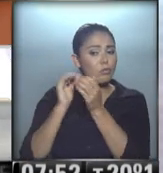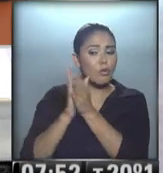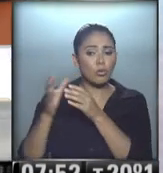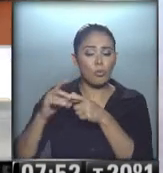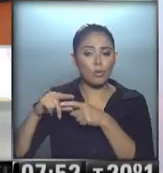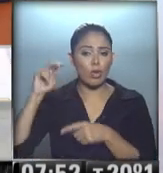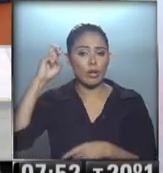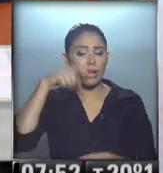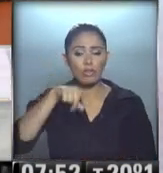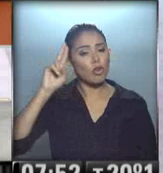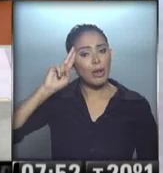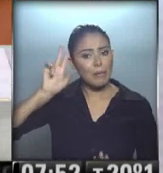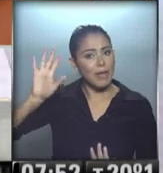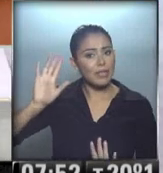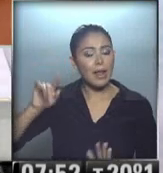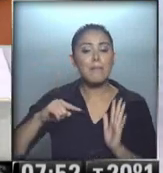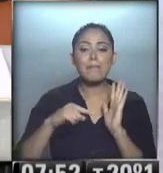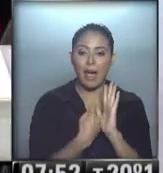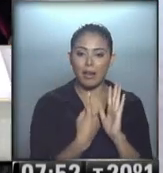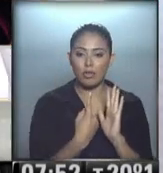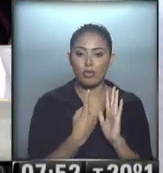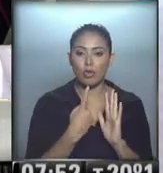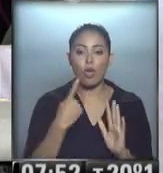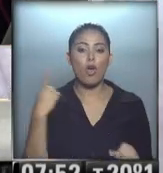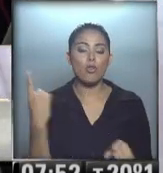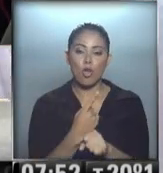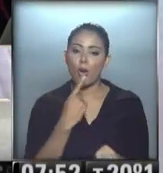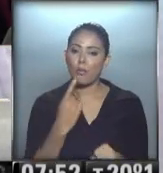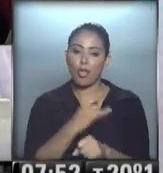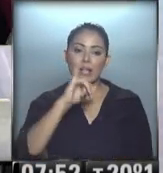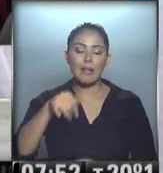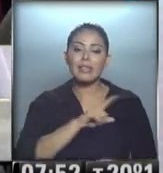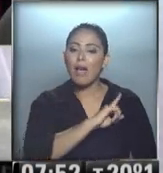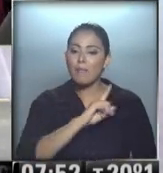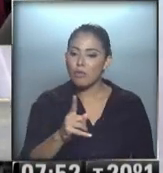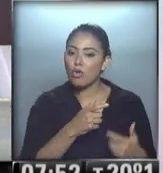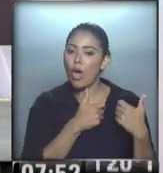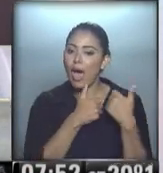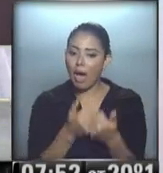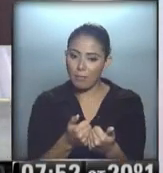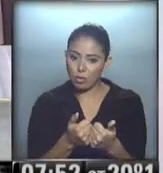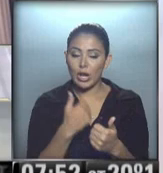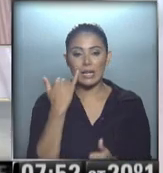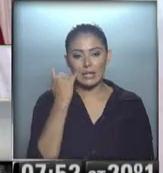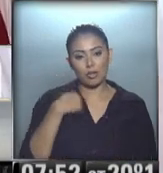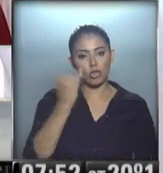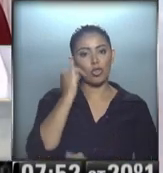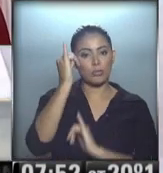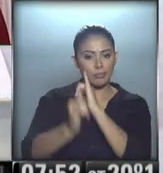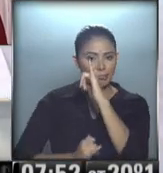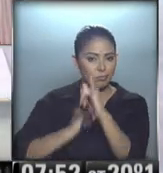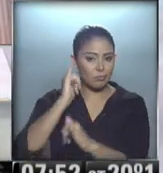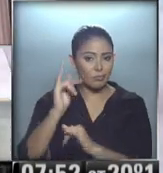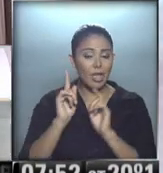se va a respetar. Lo que no se puede acordar ni acompañar, y eso fue expresado allí